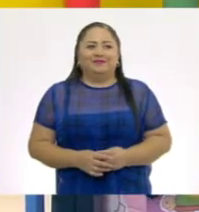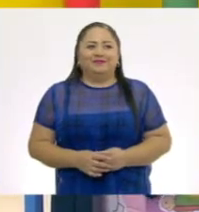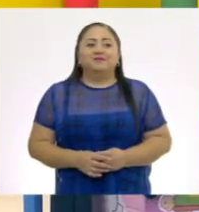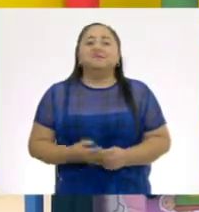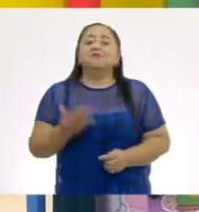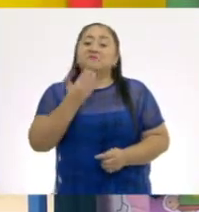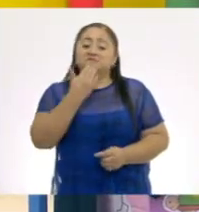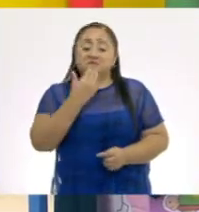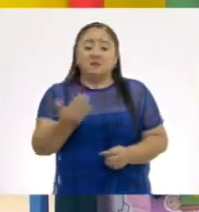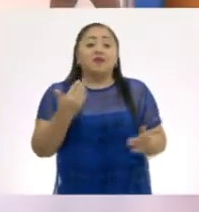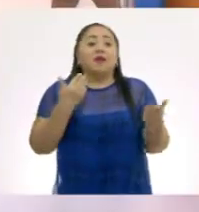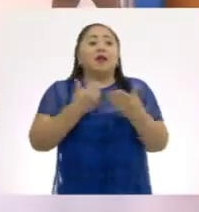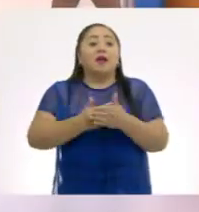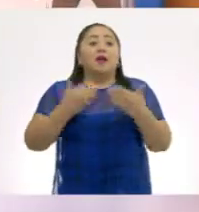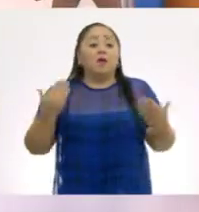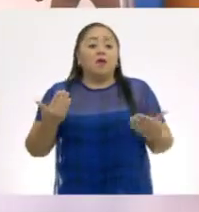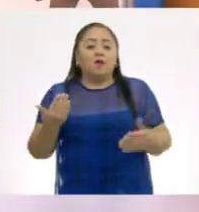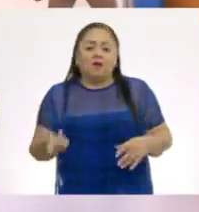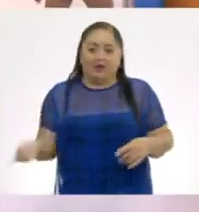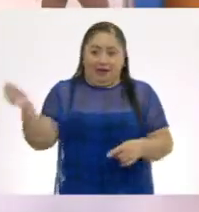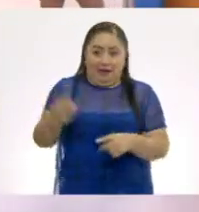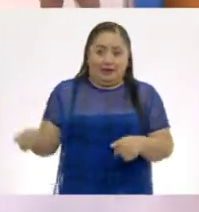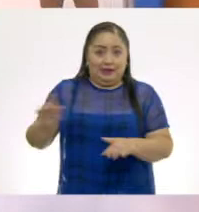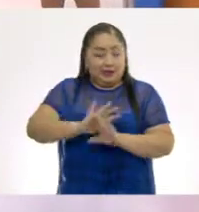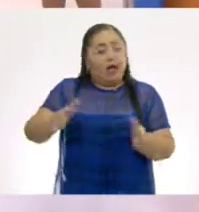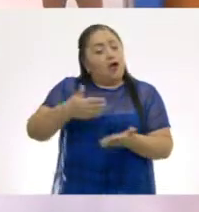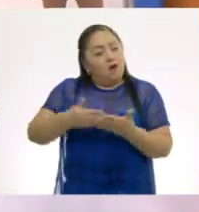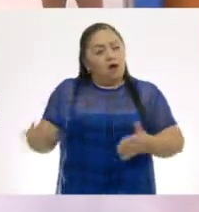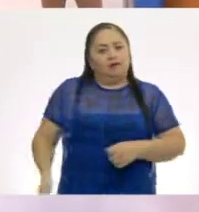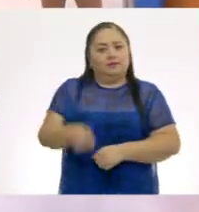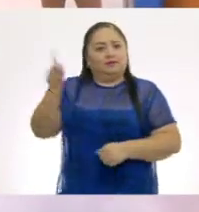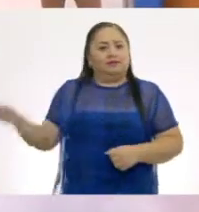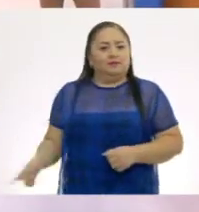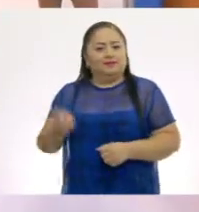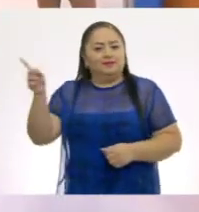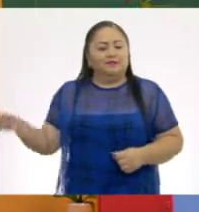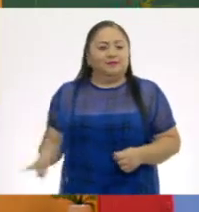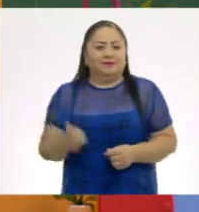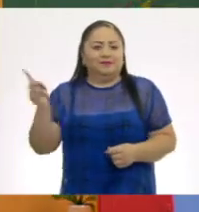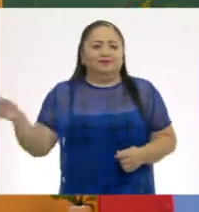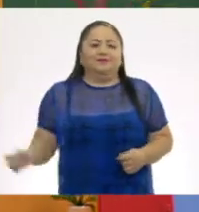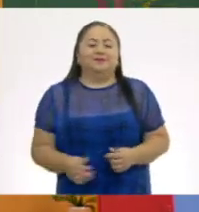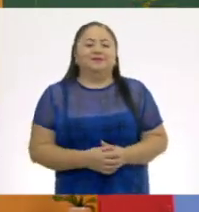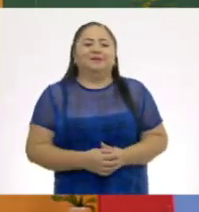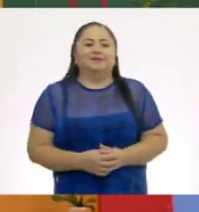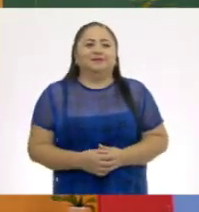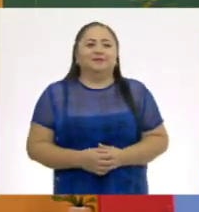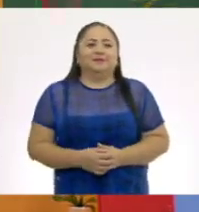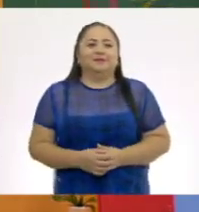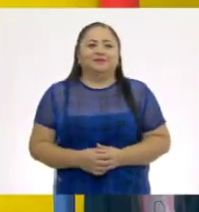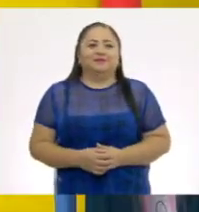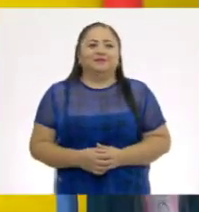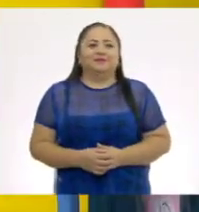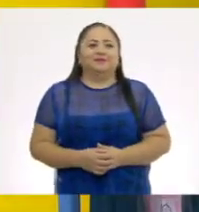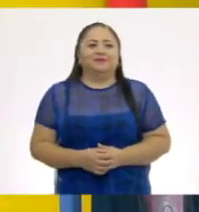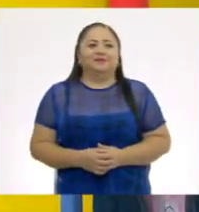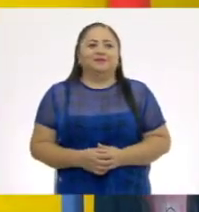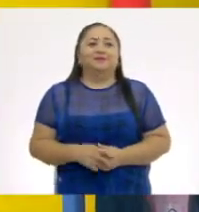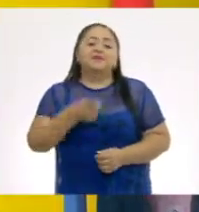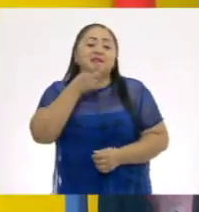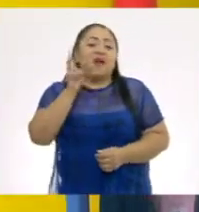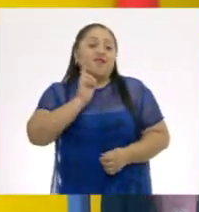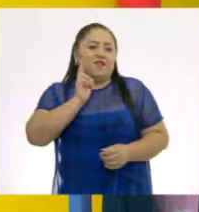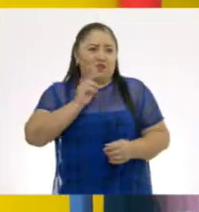Muy bien, ahora hacia el otro lado, en la otra mano. Muy bien. Voy a hacer un truco, Alejandro. A ver. A ver si